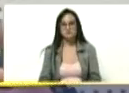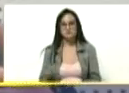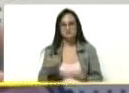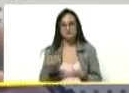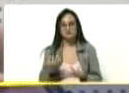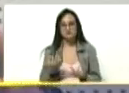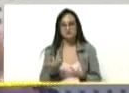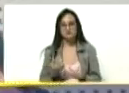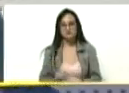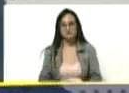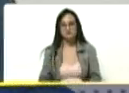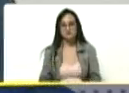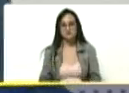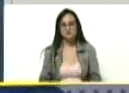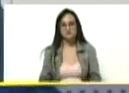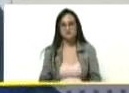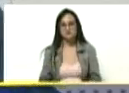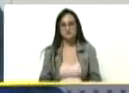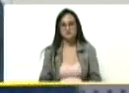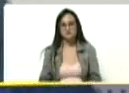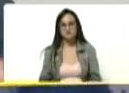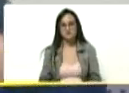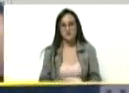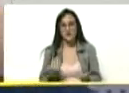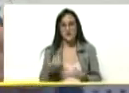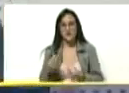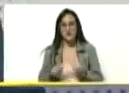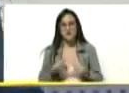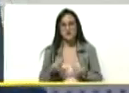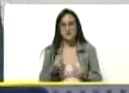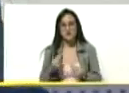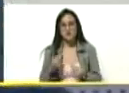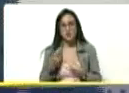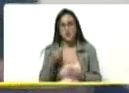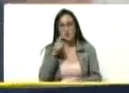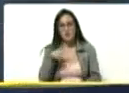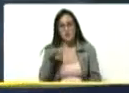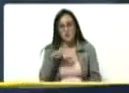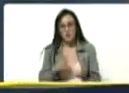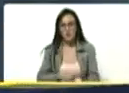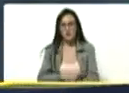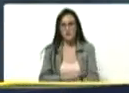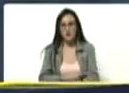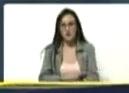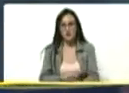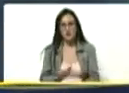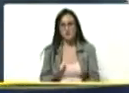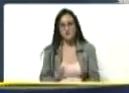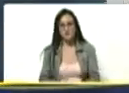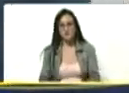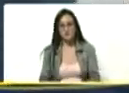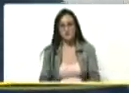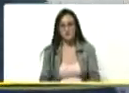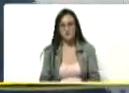una unidad que estaban haciendo entre dos pueblos hermanos, entre